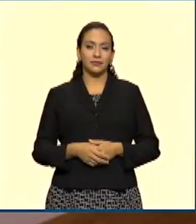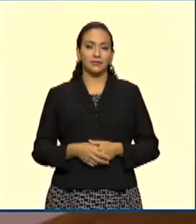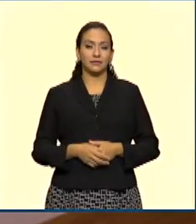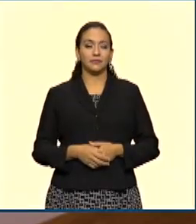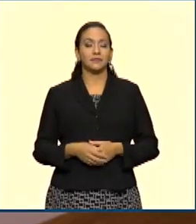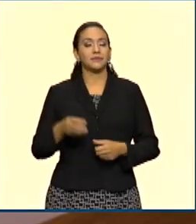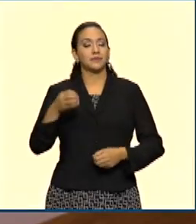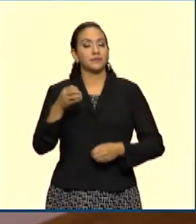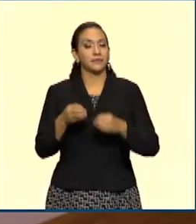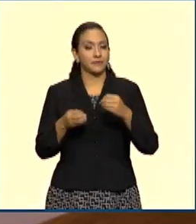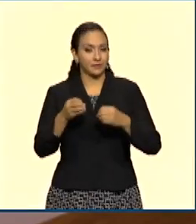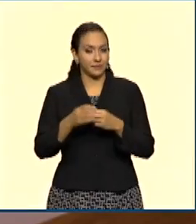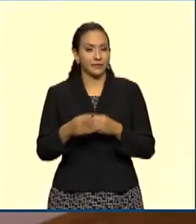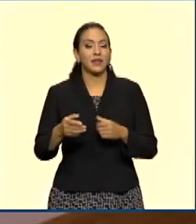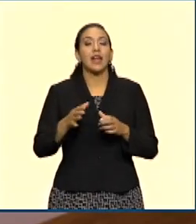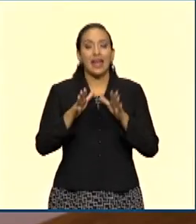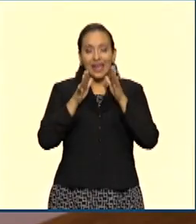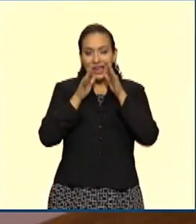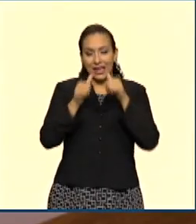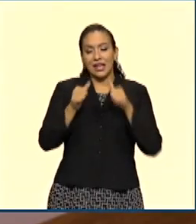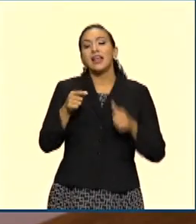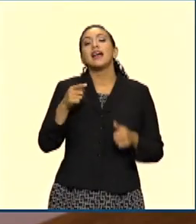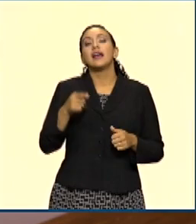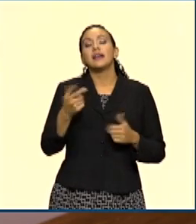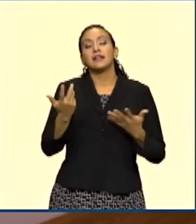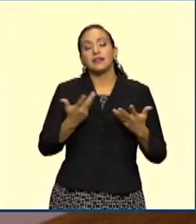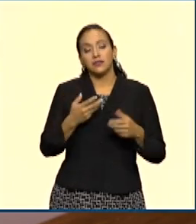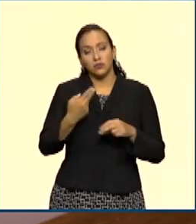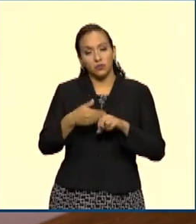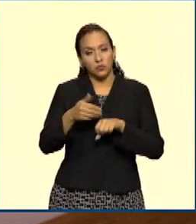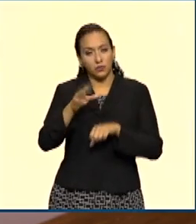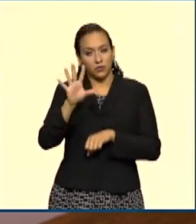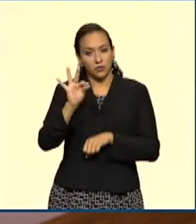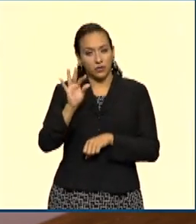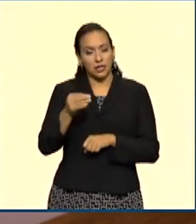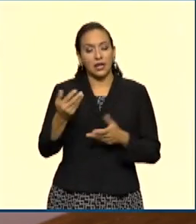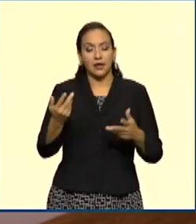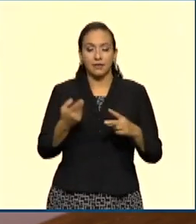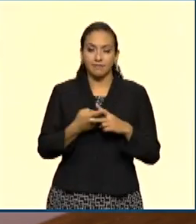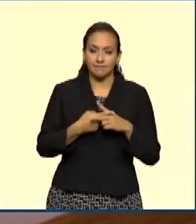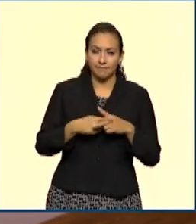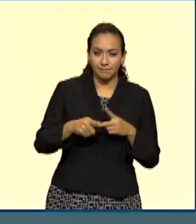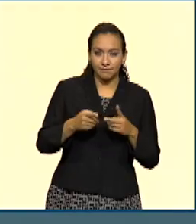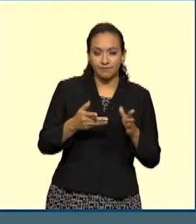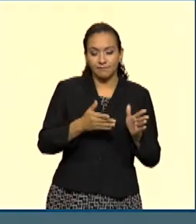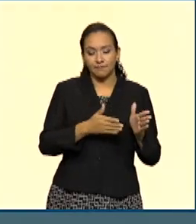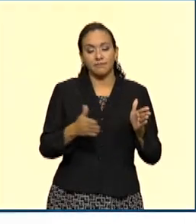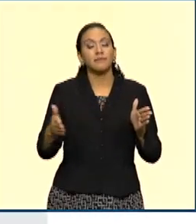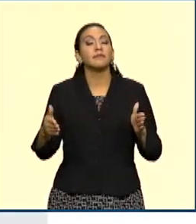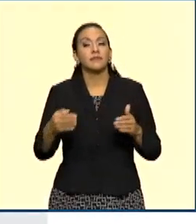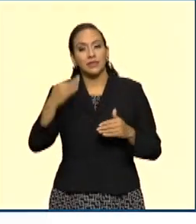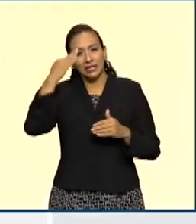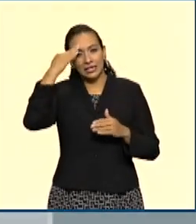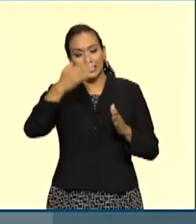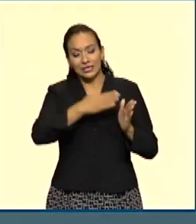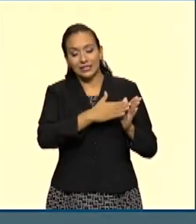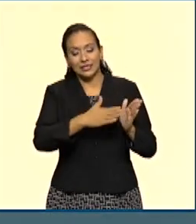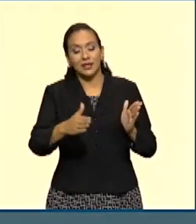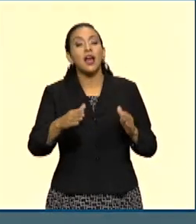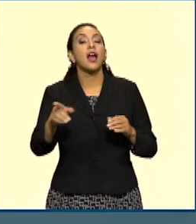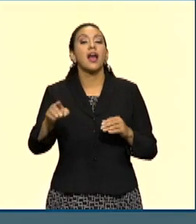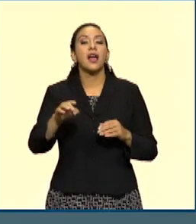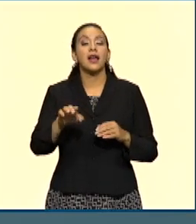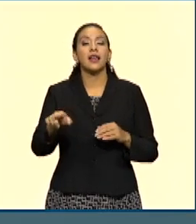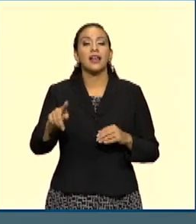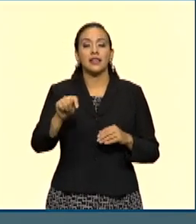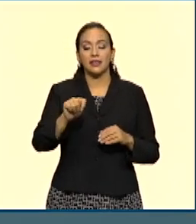El Tribunal Unitario Agrario 40 llevó a cabo la primera jornada de justicia itinerante en esta materia en el ejido